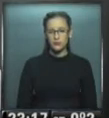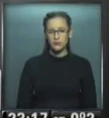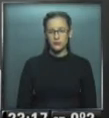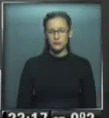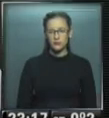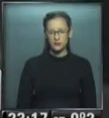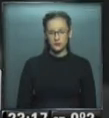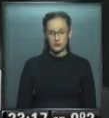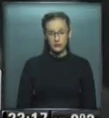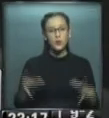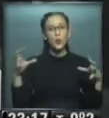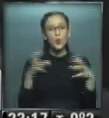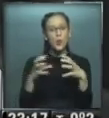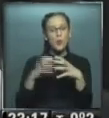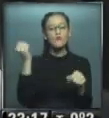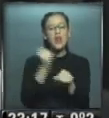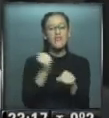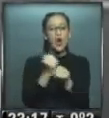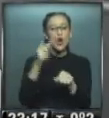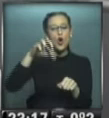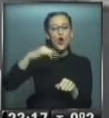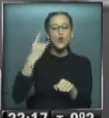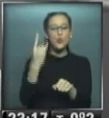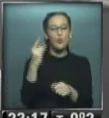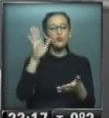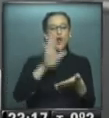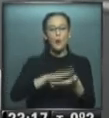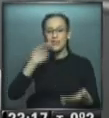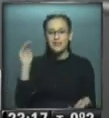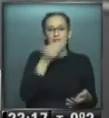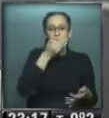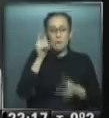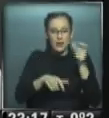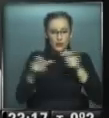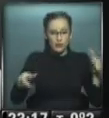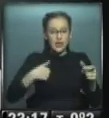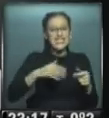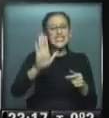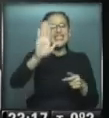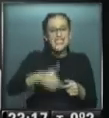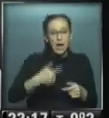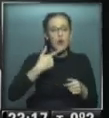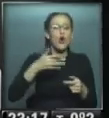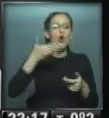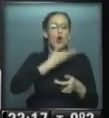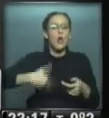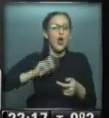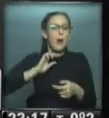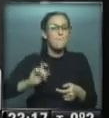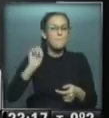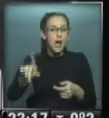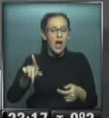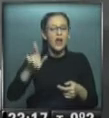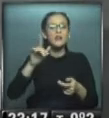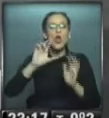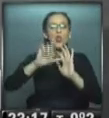El grupo de trabajo de la ONU sobre desapariciones forzadas instó al gobierno de España para que esclarezca los casos que se produjeron durante